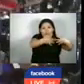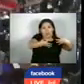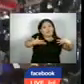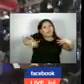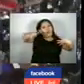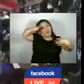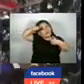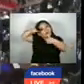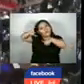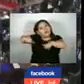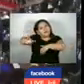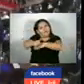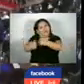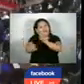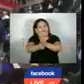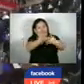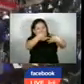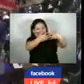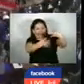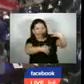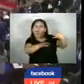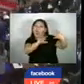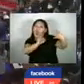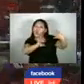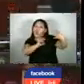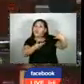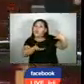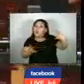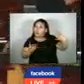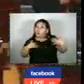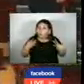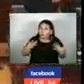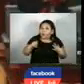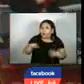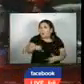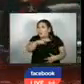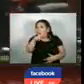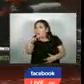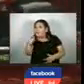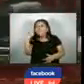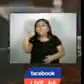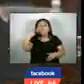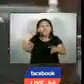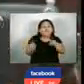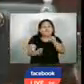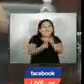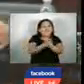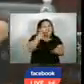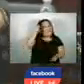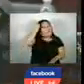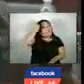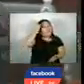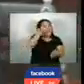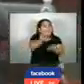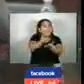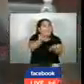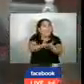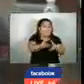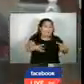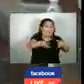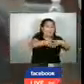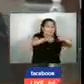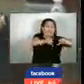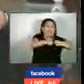la Asamblea Legislativa tiene varios vacíos y no es la que esperaban, ya que no se tomaron en cuenta sus propuestas. Además, consideran que